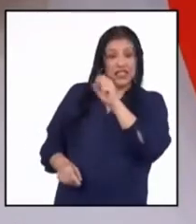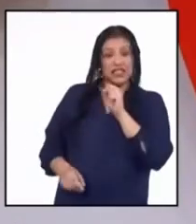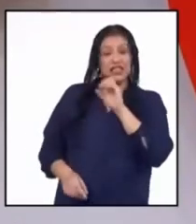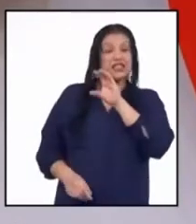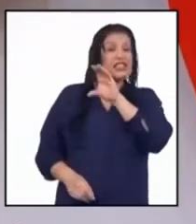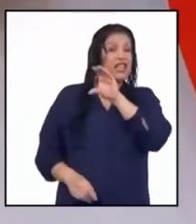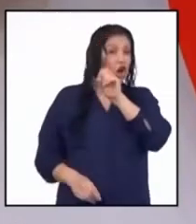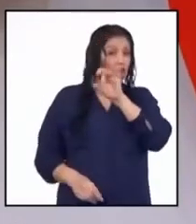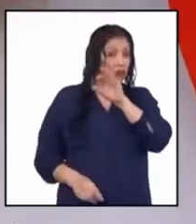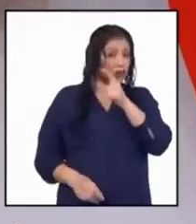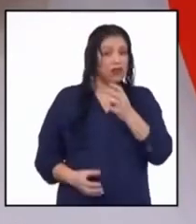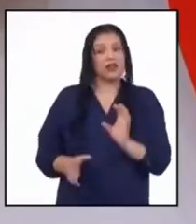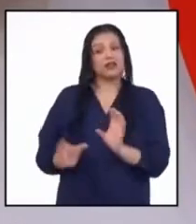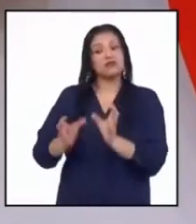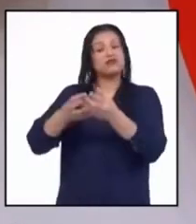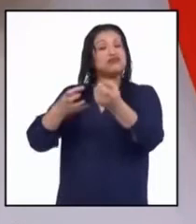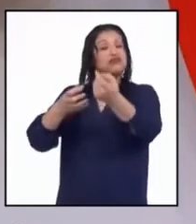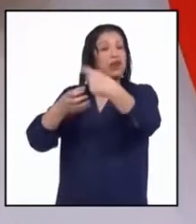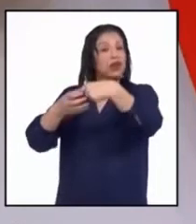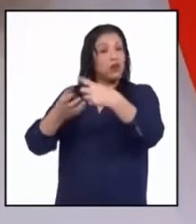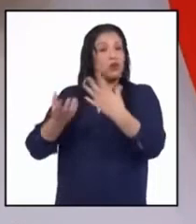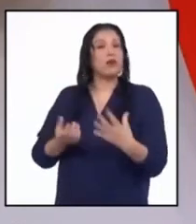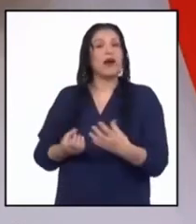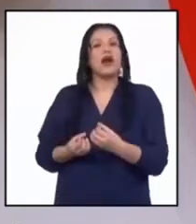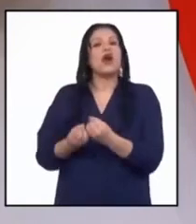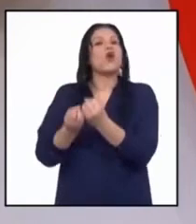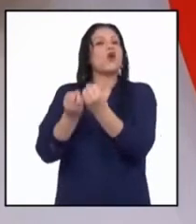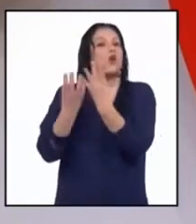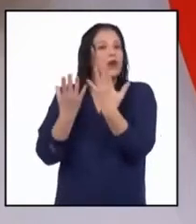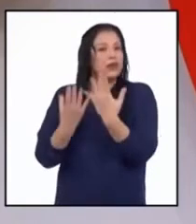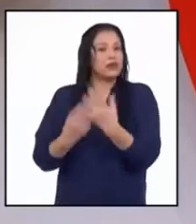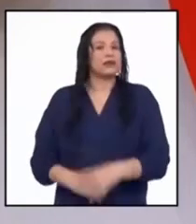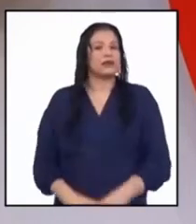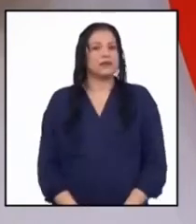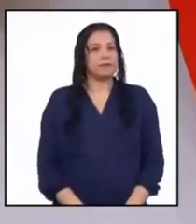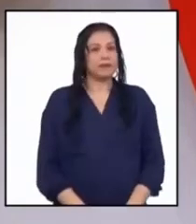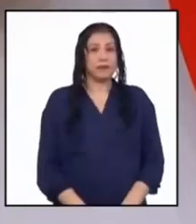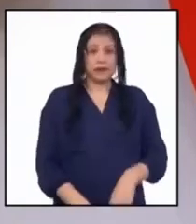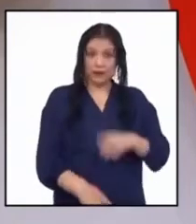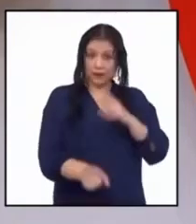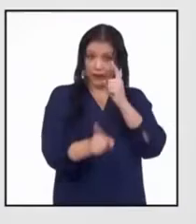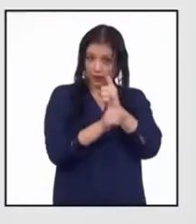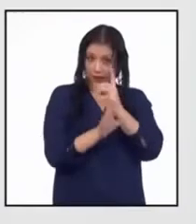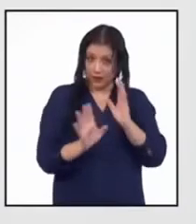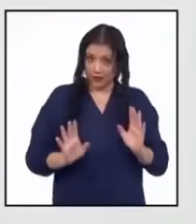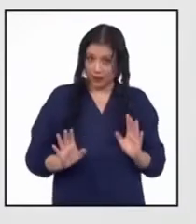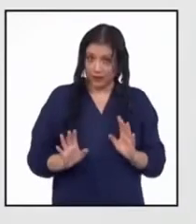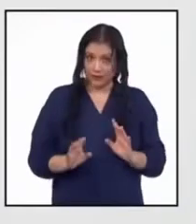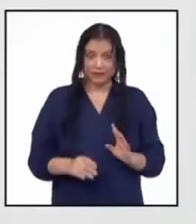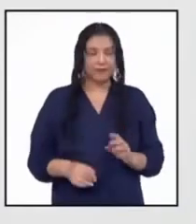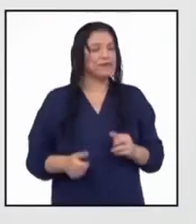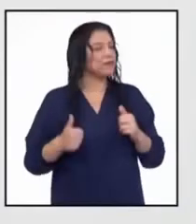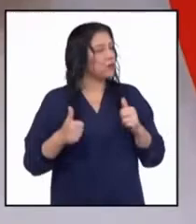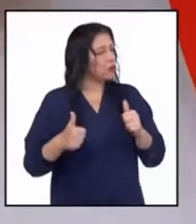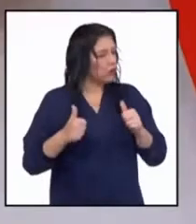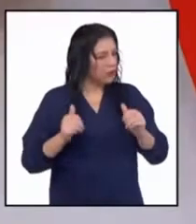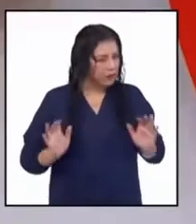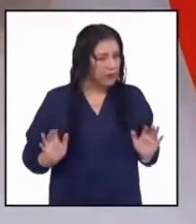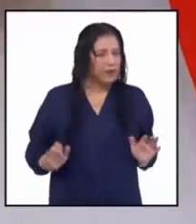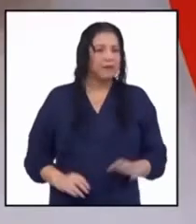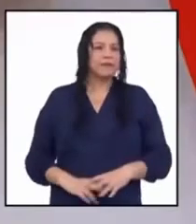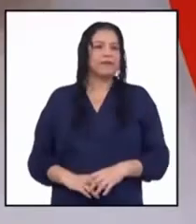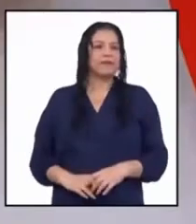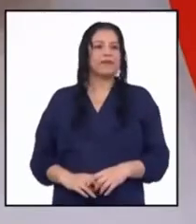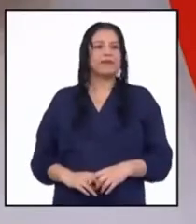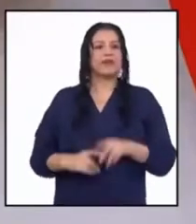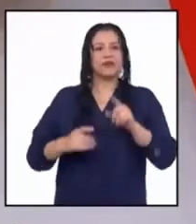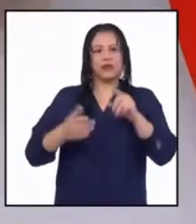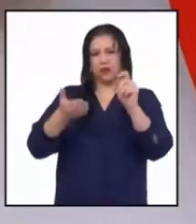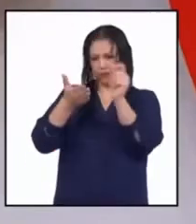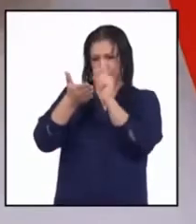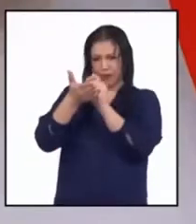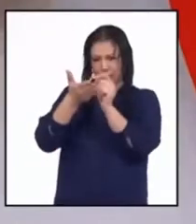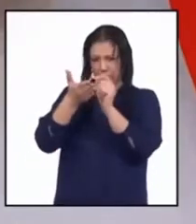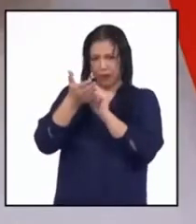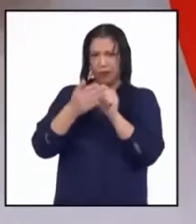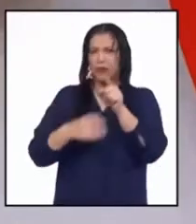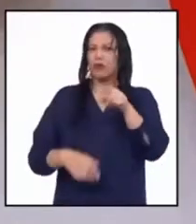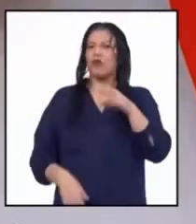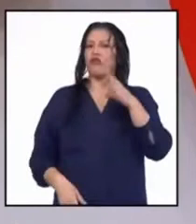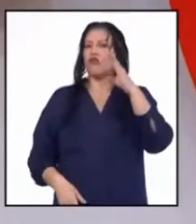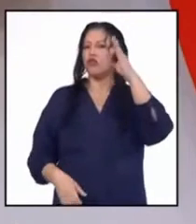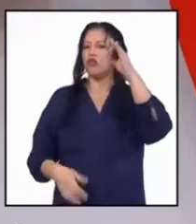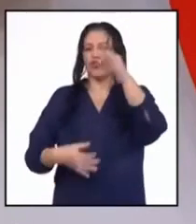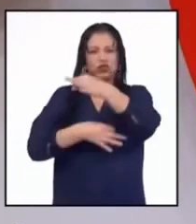continuas están en el grupo de variables cuantitativas. ¿Es cierto eso, profesora? ¡Cierto! Apúntense eso,